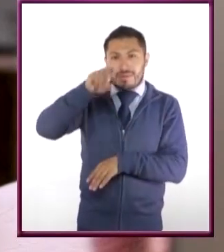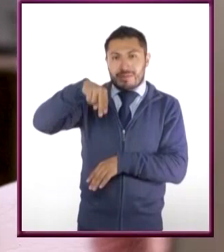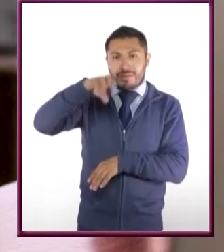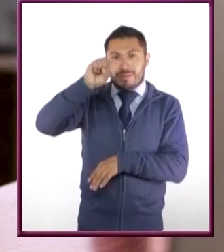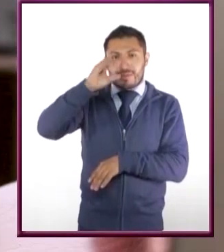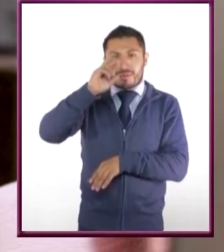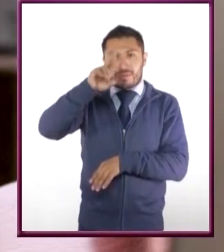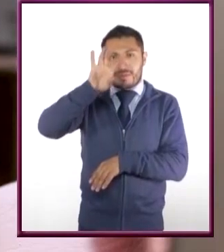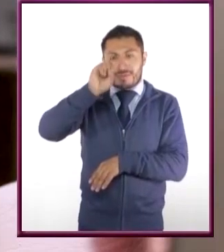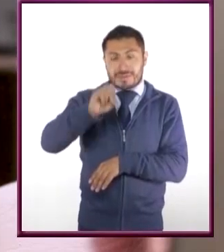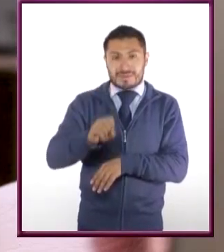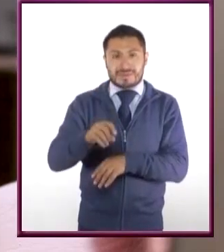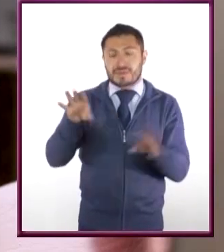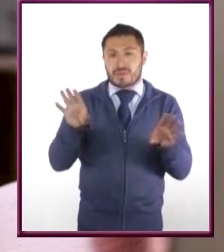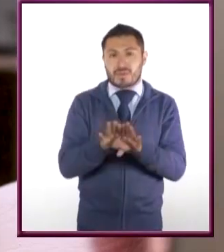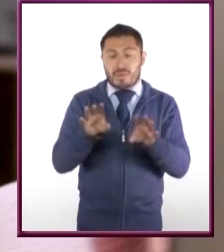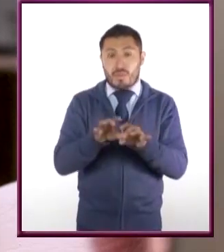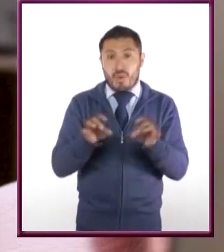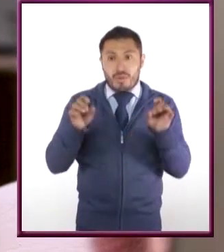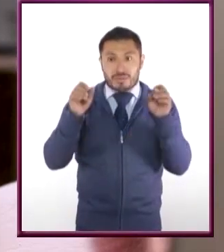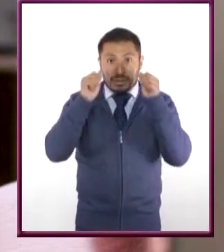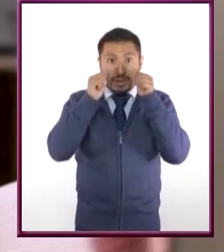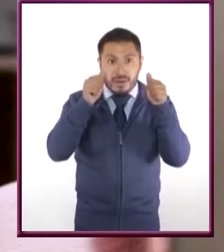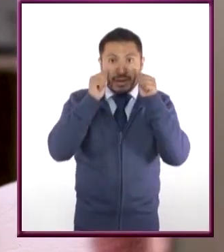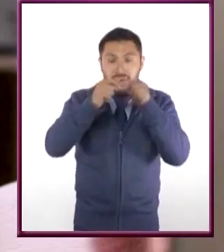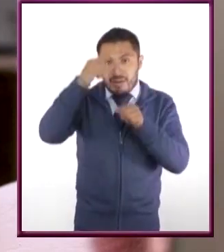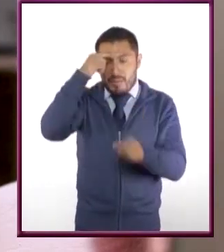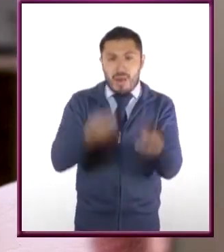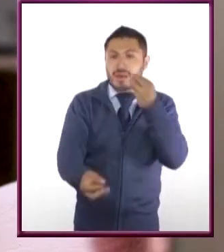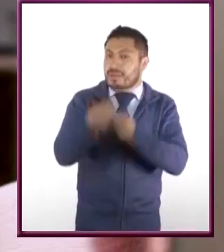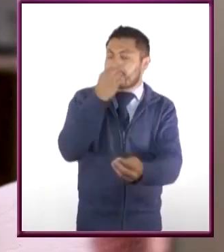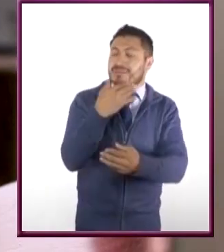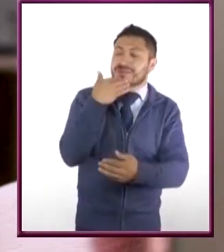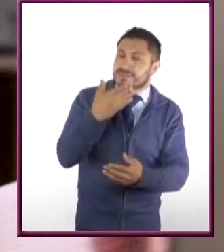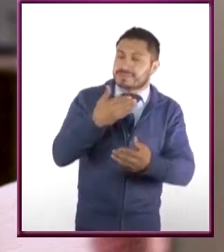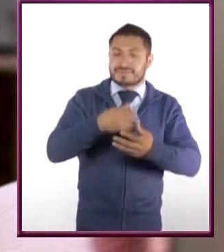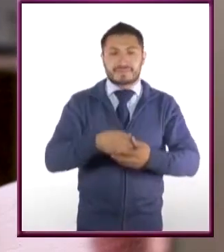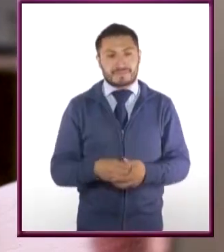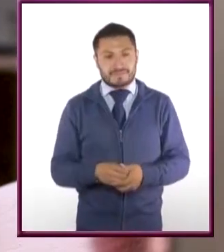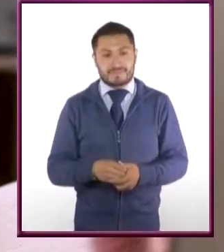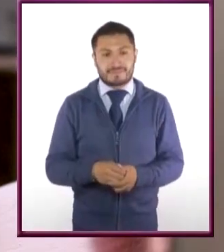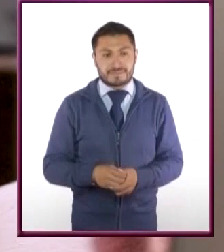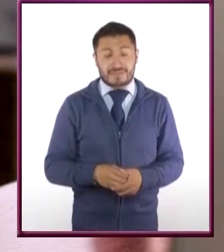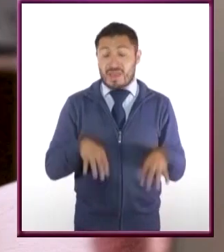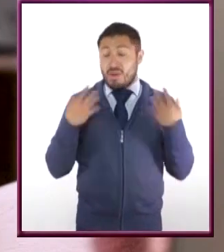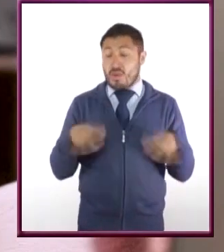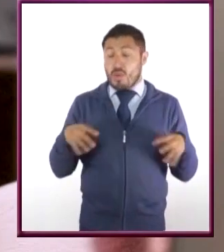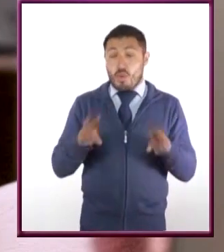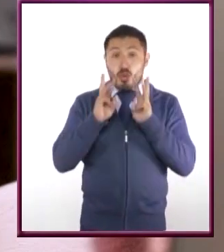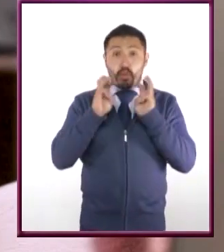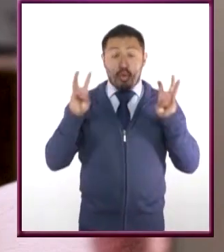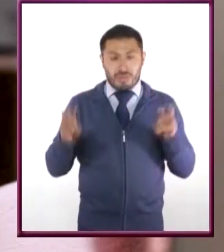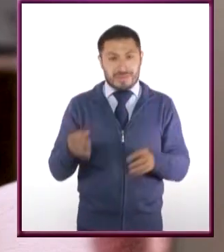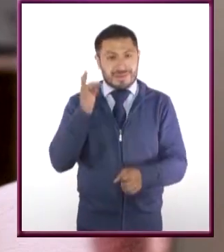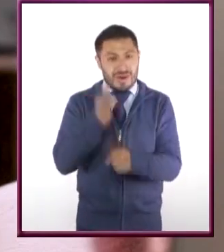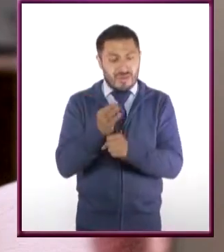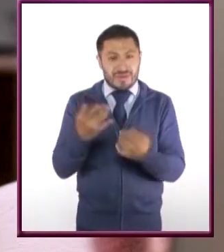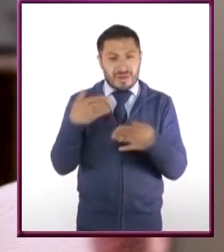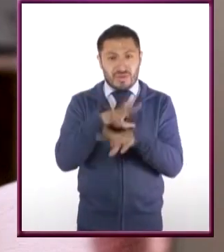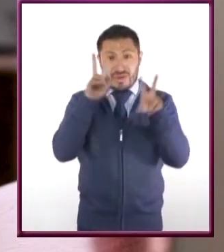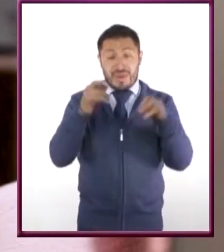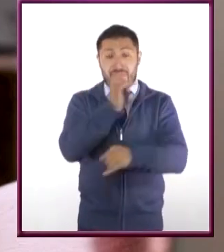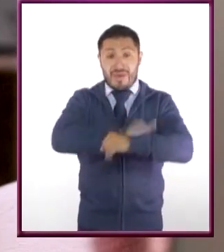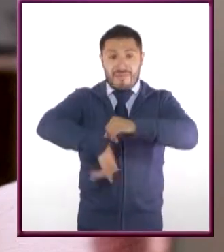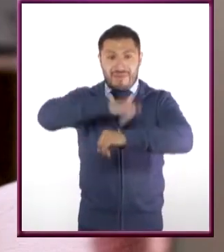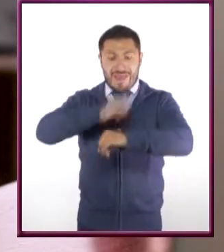poderse alimentar. ¡Wow! ¡Qué fascinante! Y ahorita que vamos a hablar sobre las ballenas, ¿nos podría explicar hasta